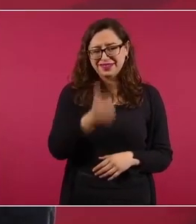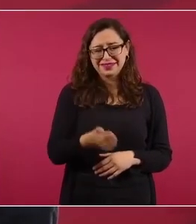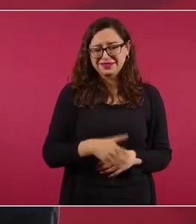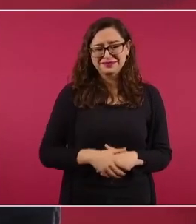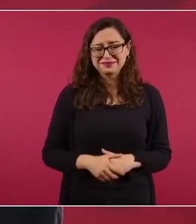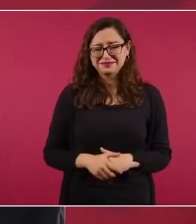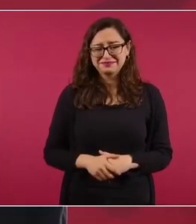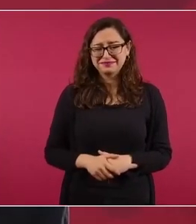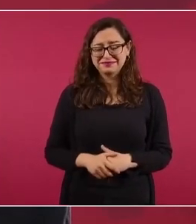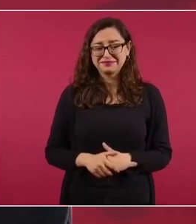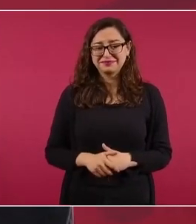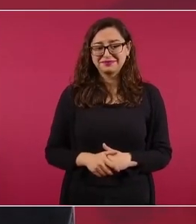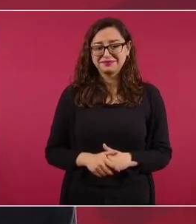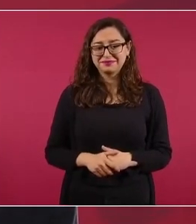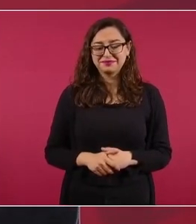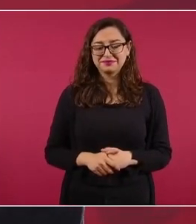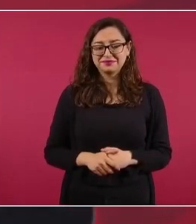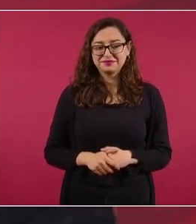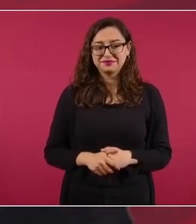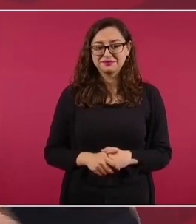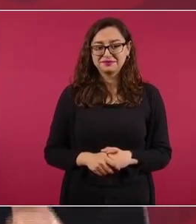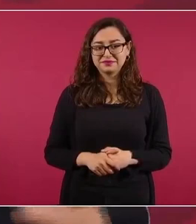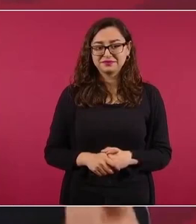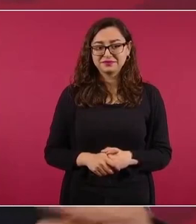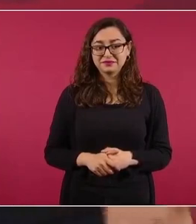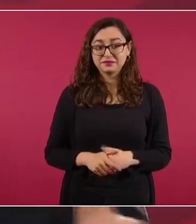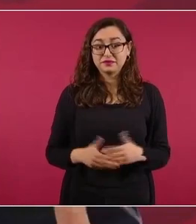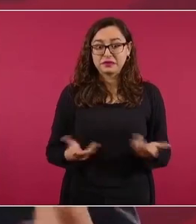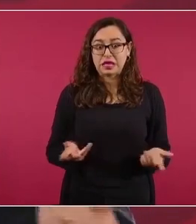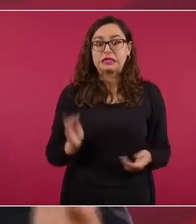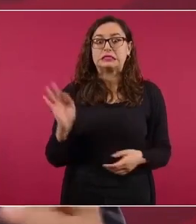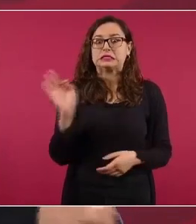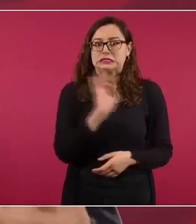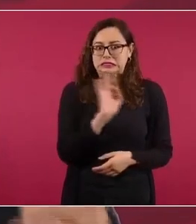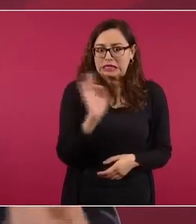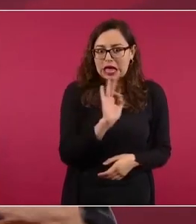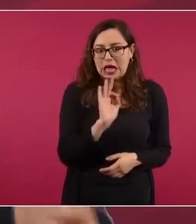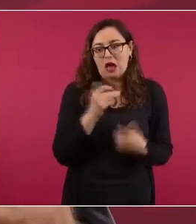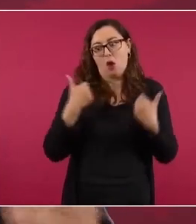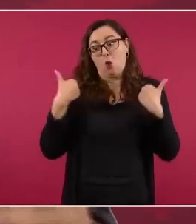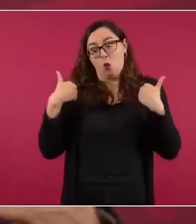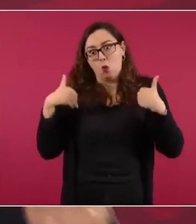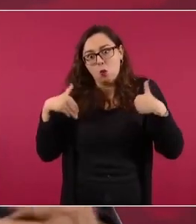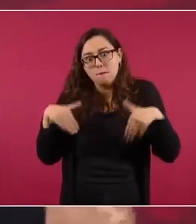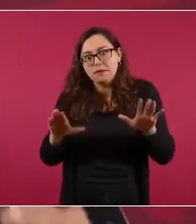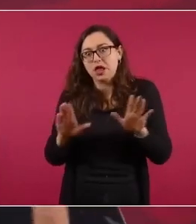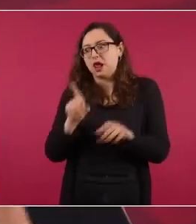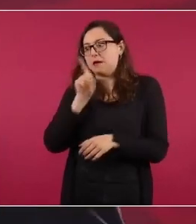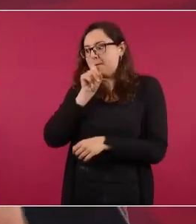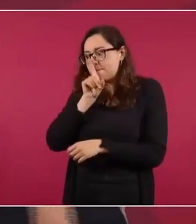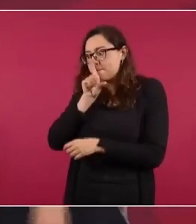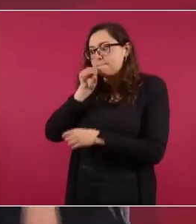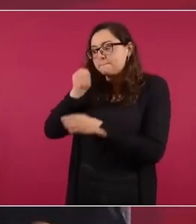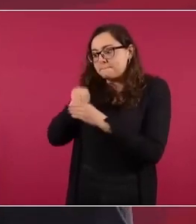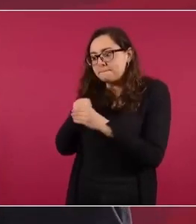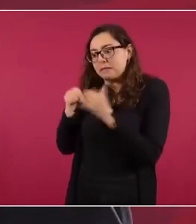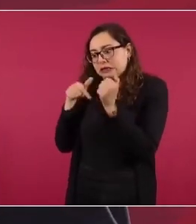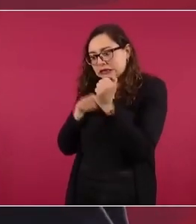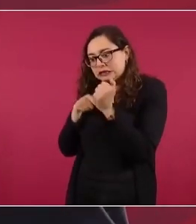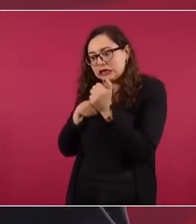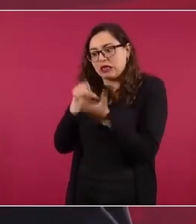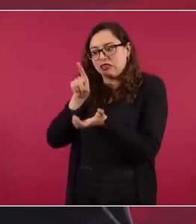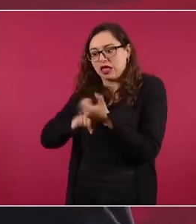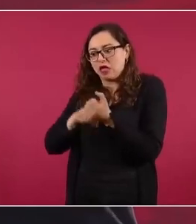por eso? Si ocultáramos cosas, si estuviésemos metidos en